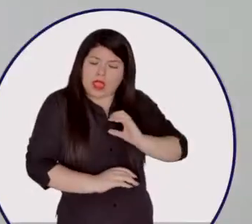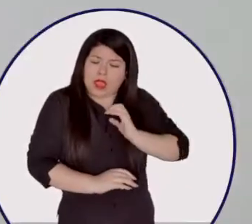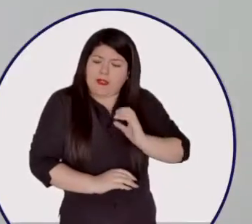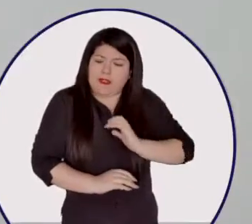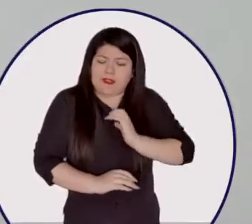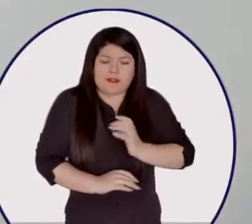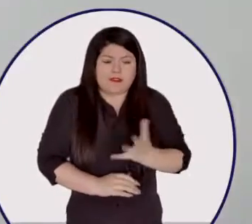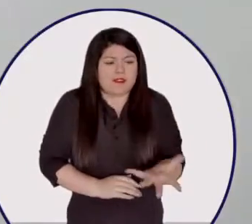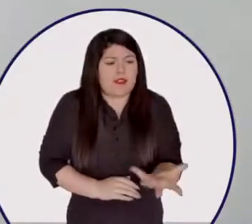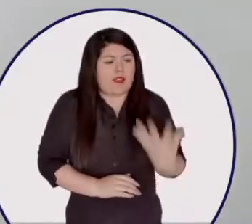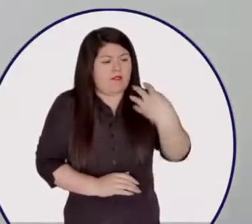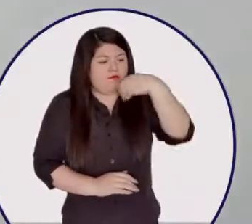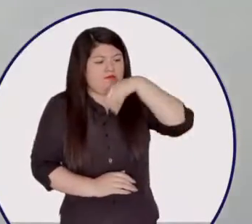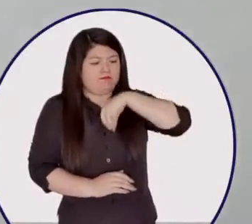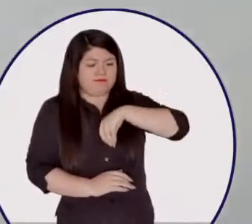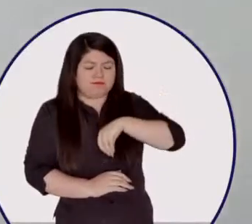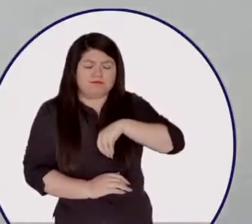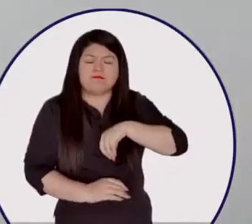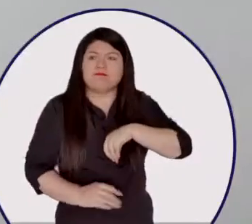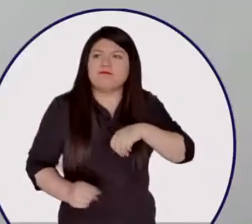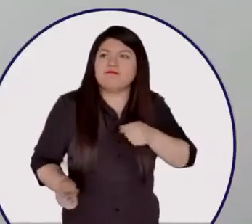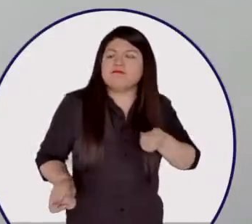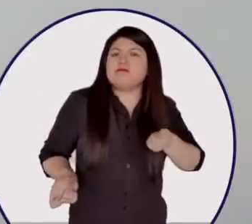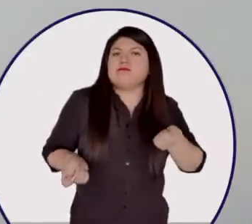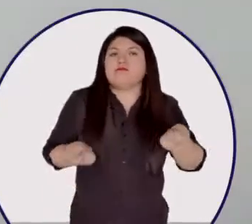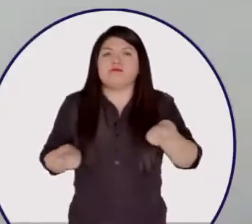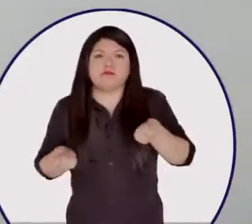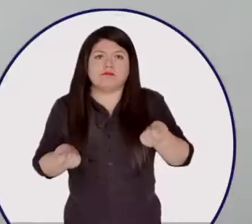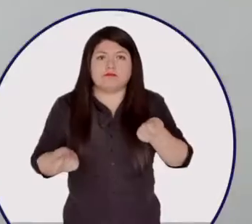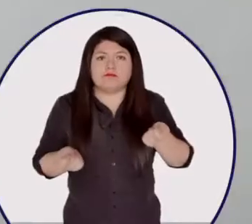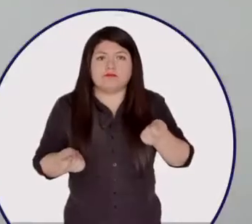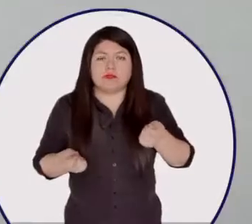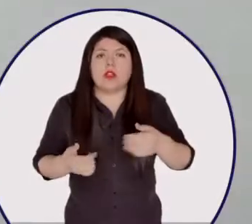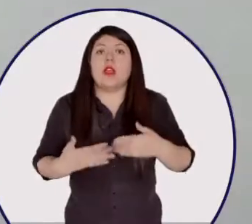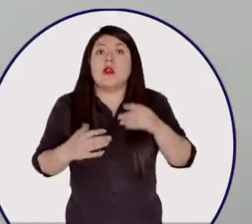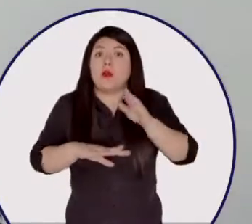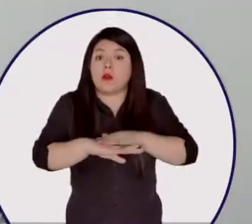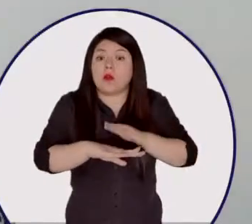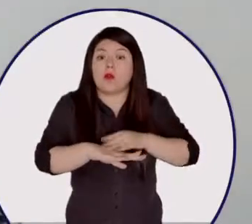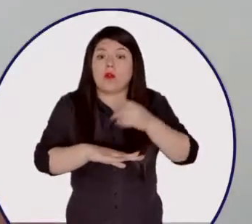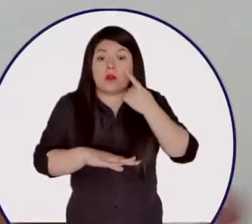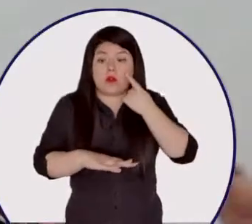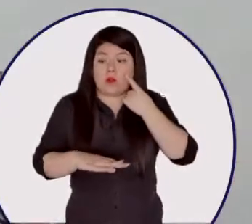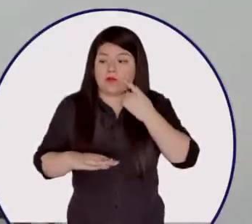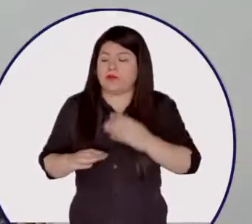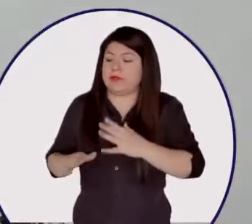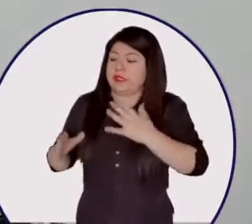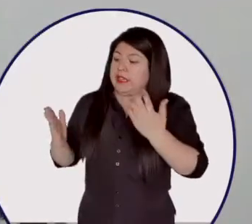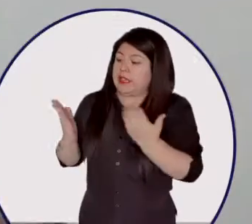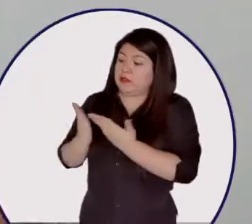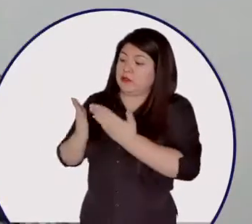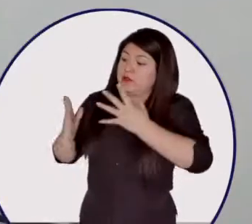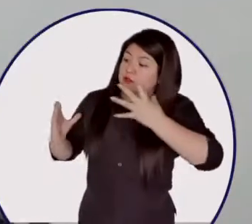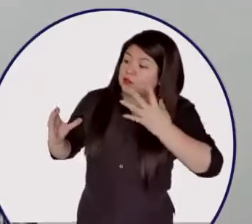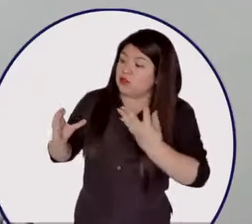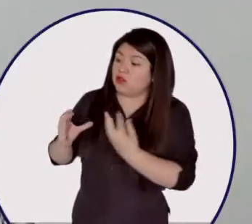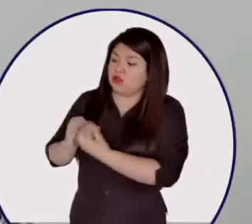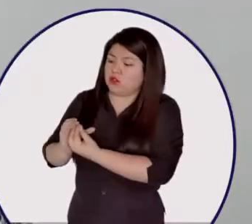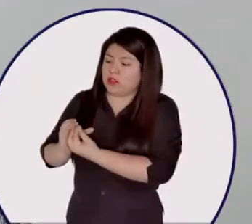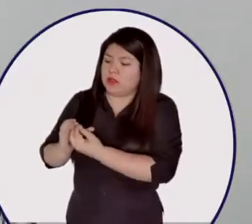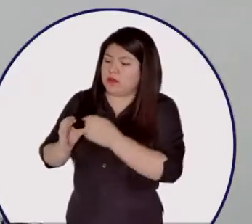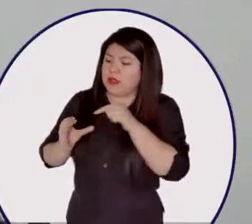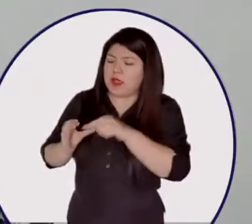práctica pedagógica. Es muy importante que cuando hablemos de educación inclusiva tengamos en cuenta el contexto en el que se